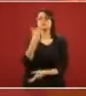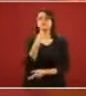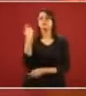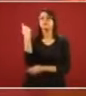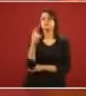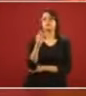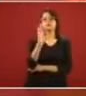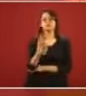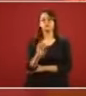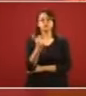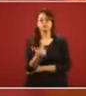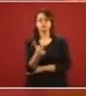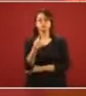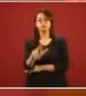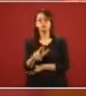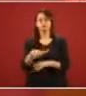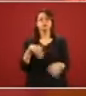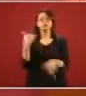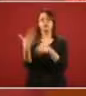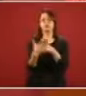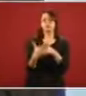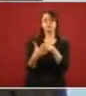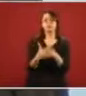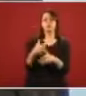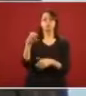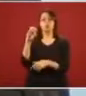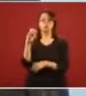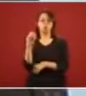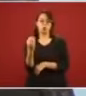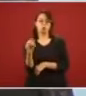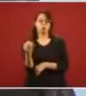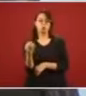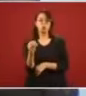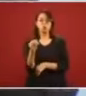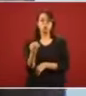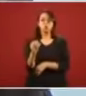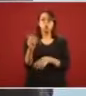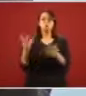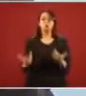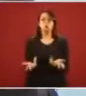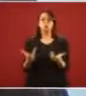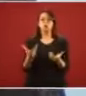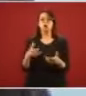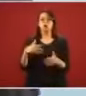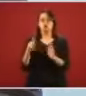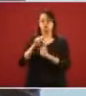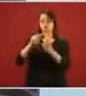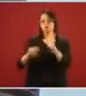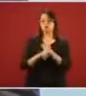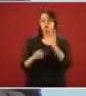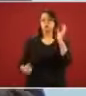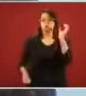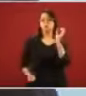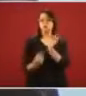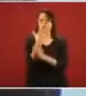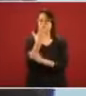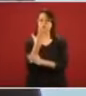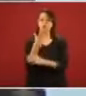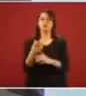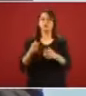de la República. En octubre, con la nueva norma, ya no vamos a necesitar desarmar la tarjeta para verla por el